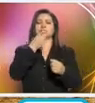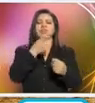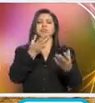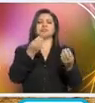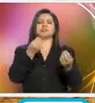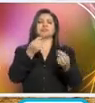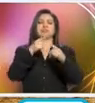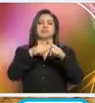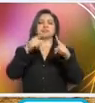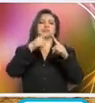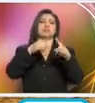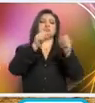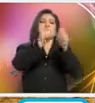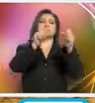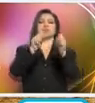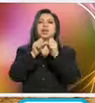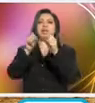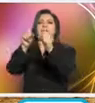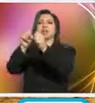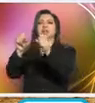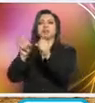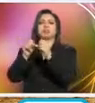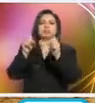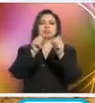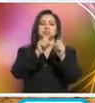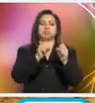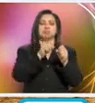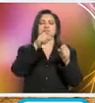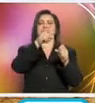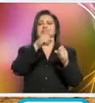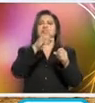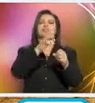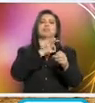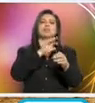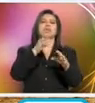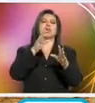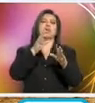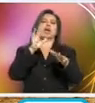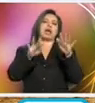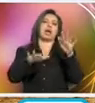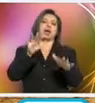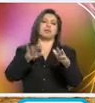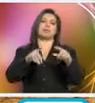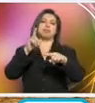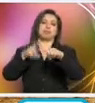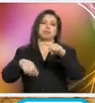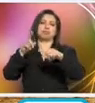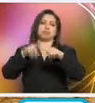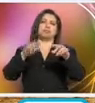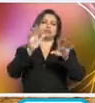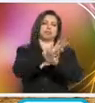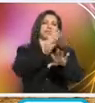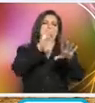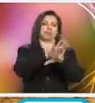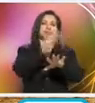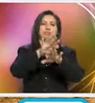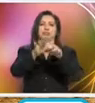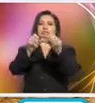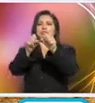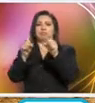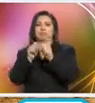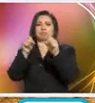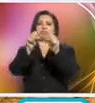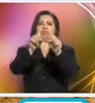temporales y particulares. Sí, quizás, porque algunas son temporales, ¿no? Exactamente. No todas tienen la duración de tiempo permanente. Y finalmente lo que queremos es ese día